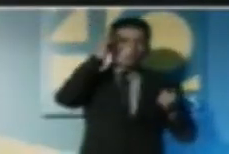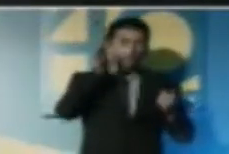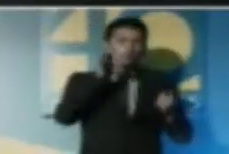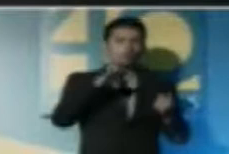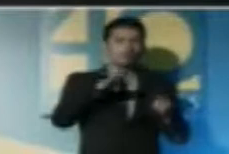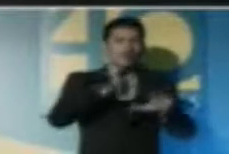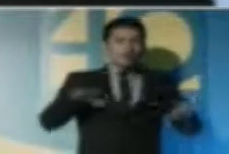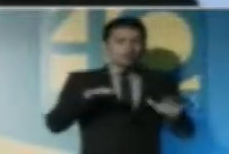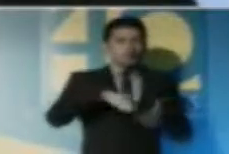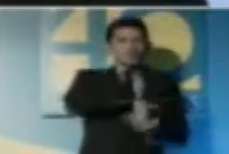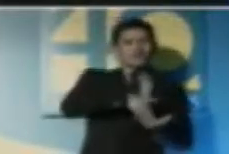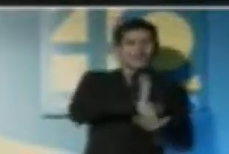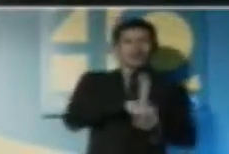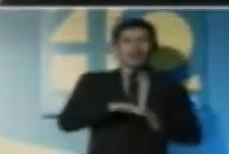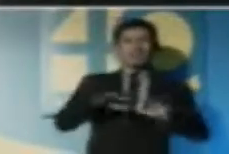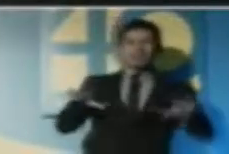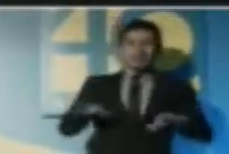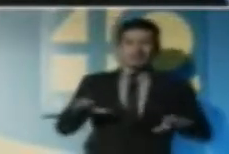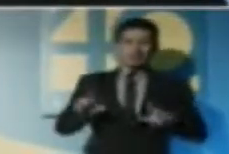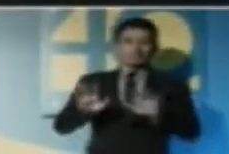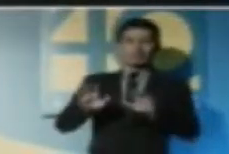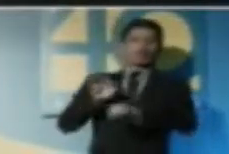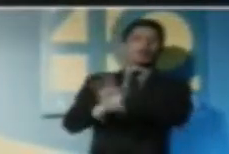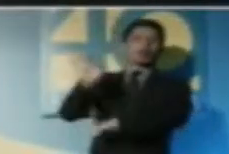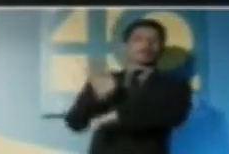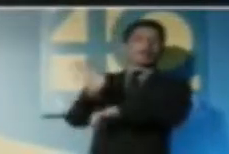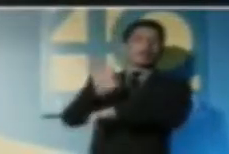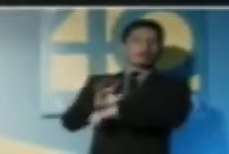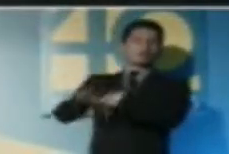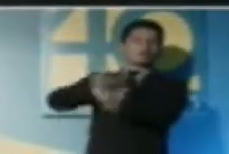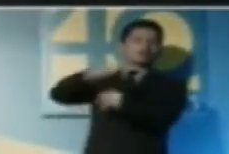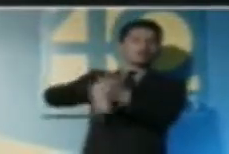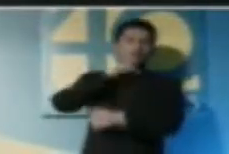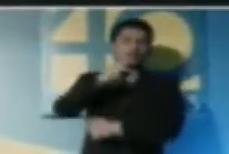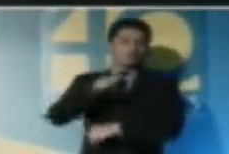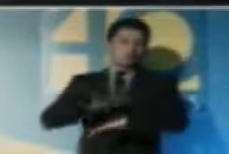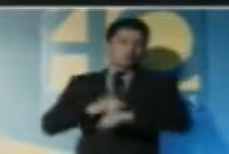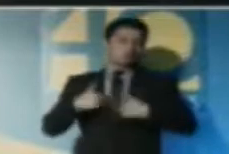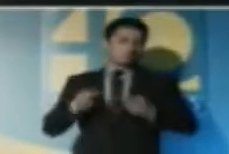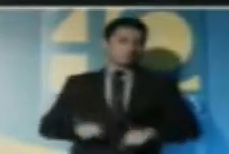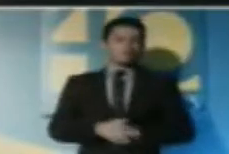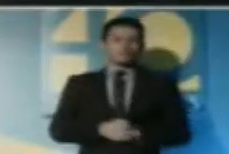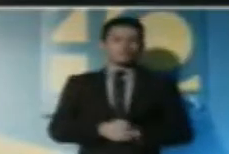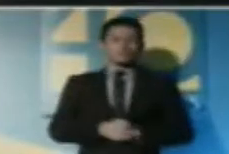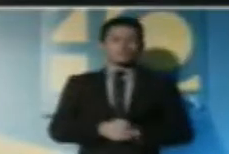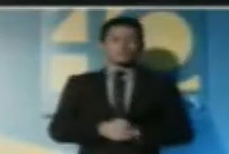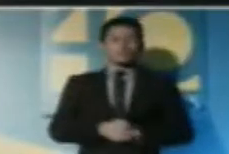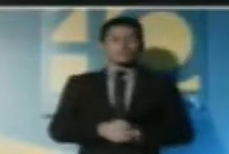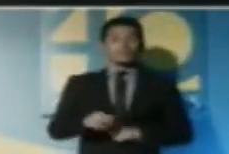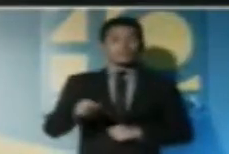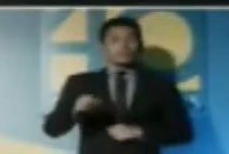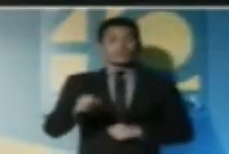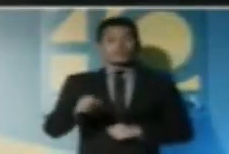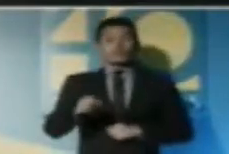de acción hemos permitido que esas condiciones se mantengan. Los primeros tendrán